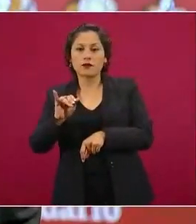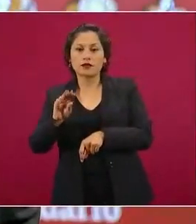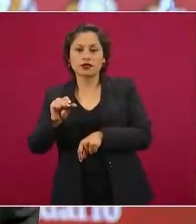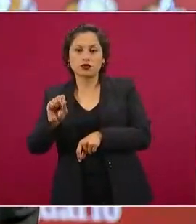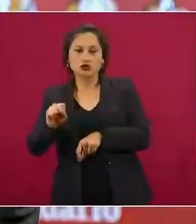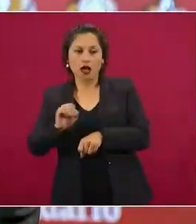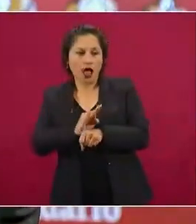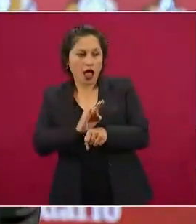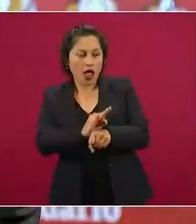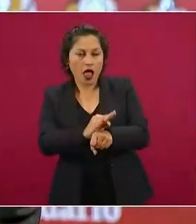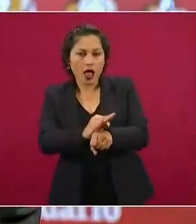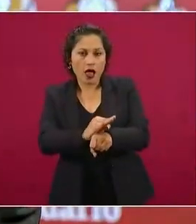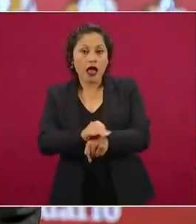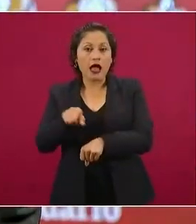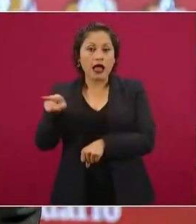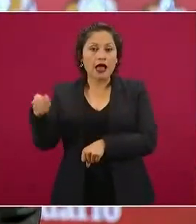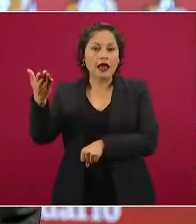1,000 millones de pesos